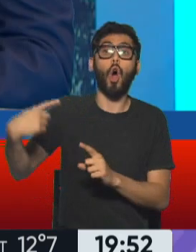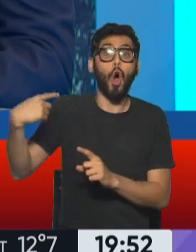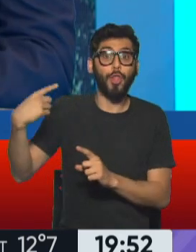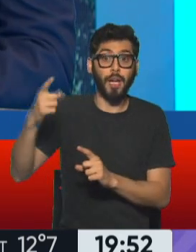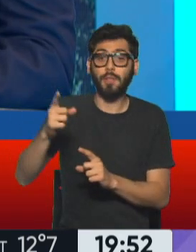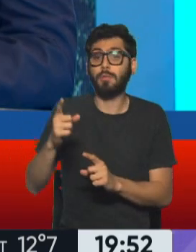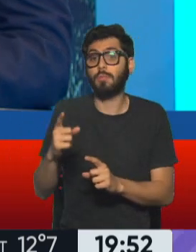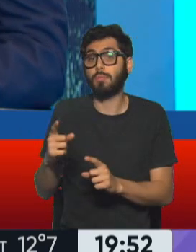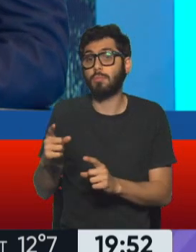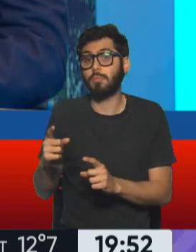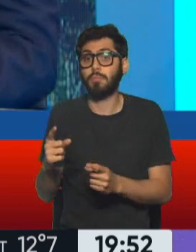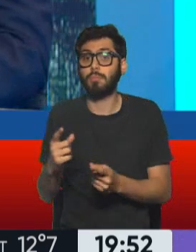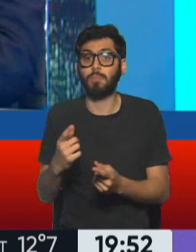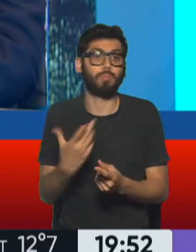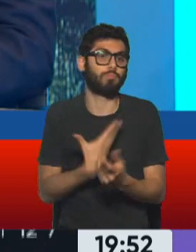prefirió